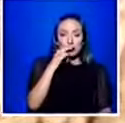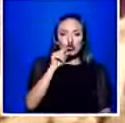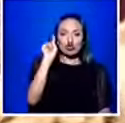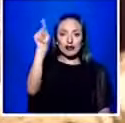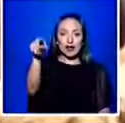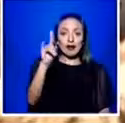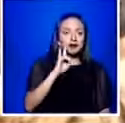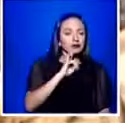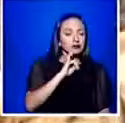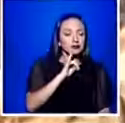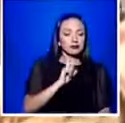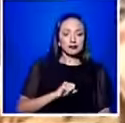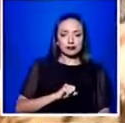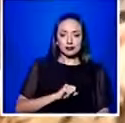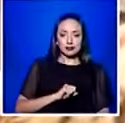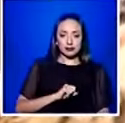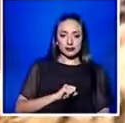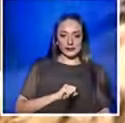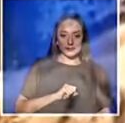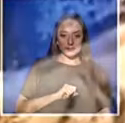Estados Unidos.